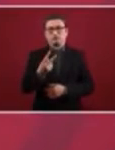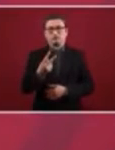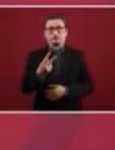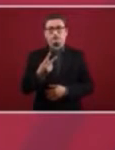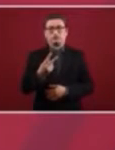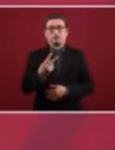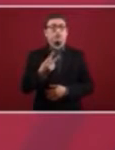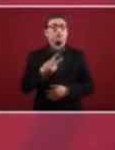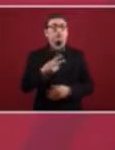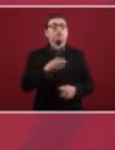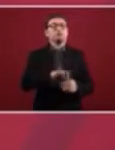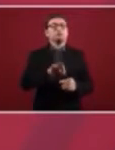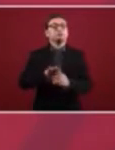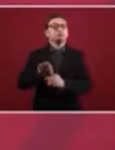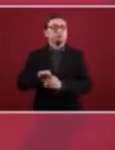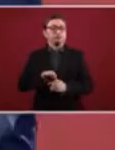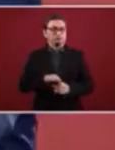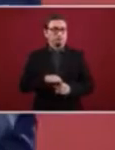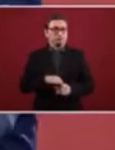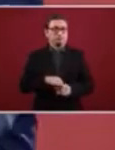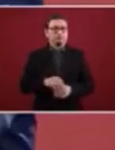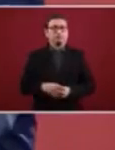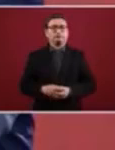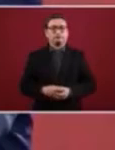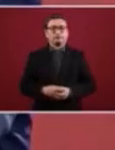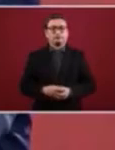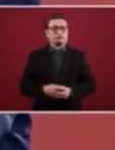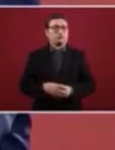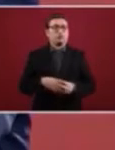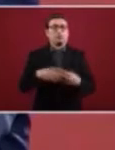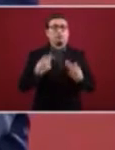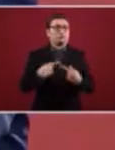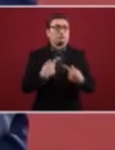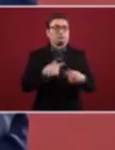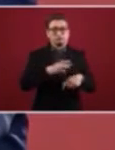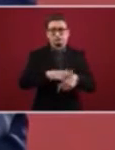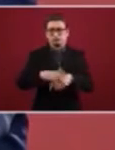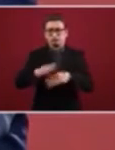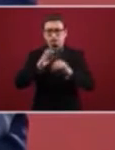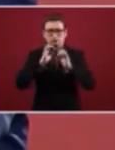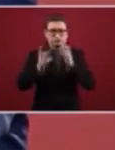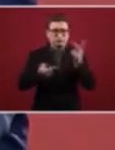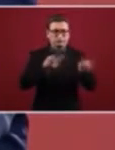va a haber elección, va a haber consulta